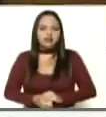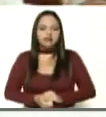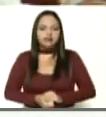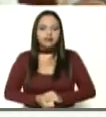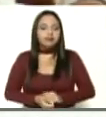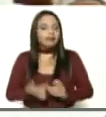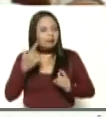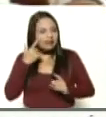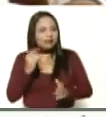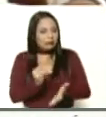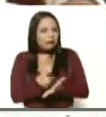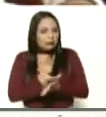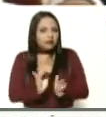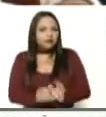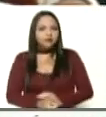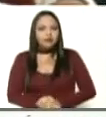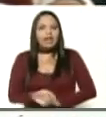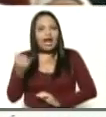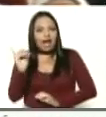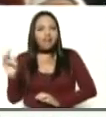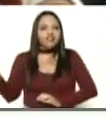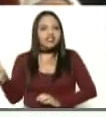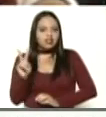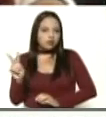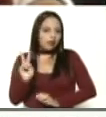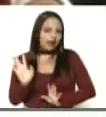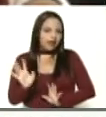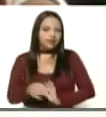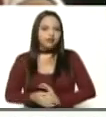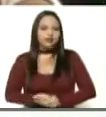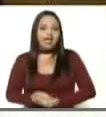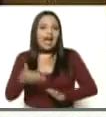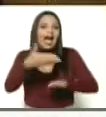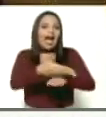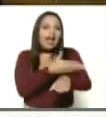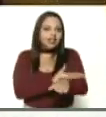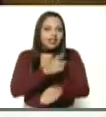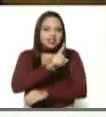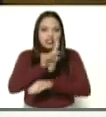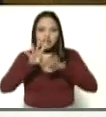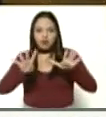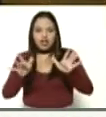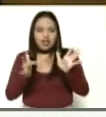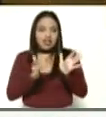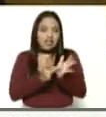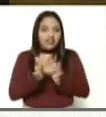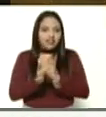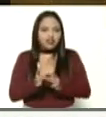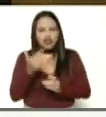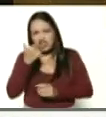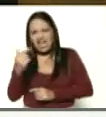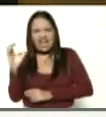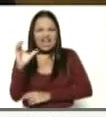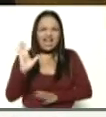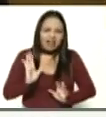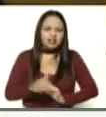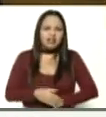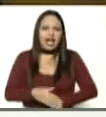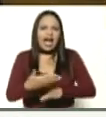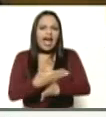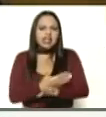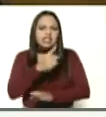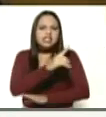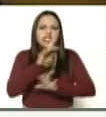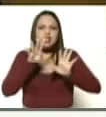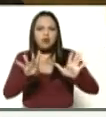hay una Venezuela antes del 19 de abril, yo digo que hay una Caracas antes del 19 de abril